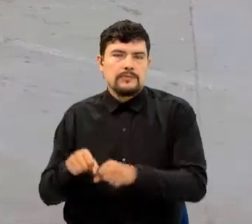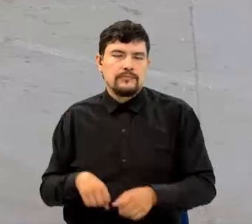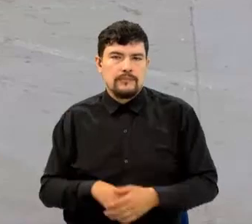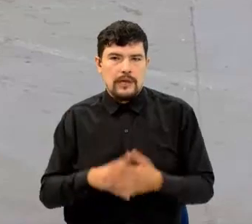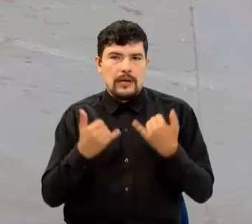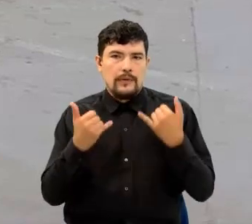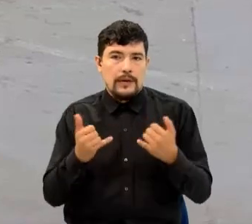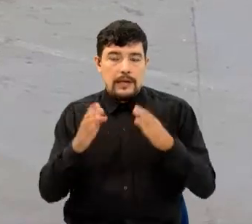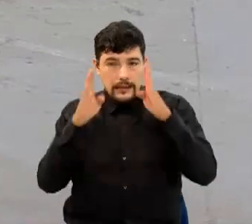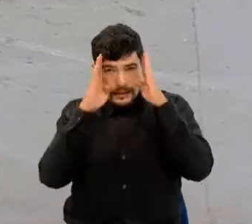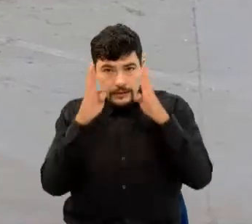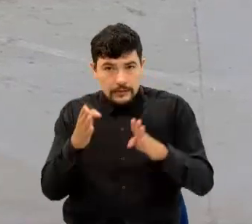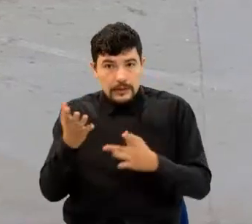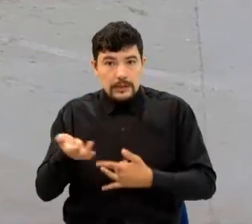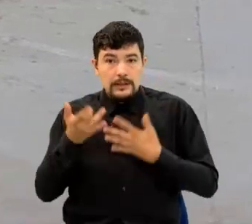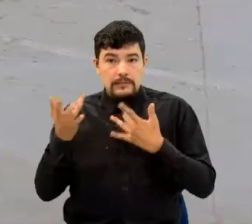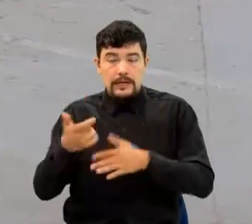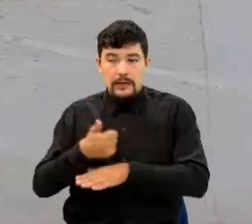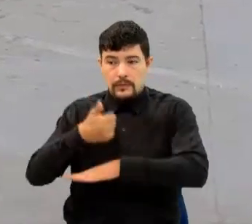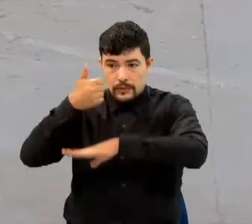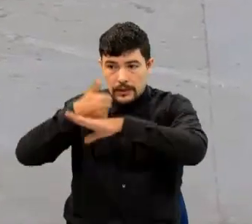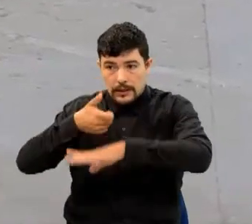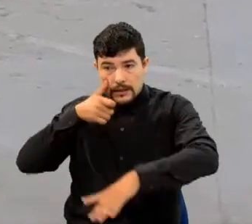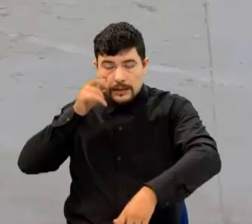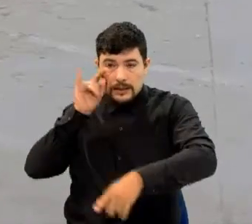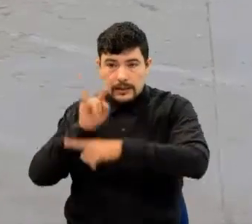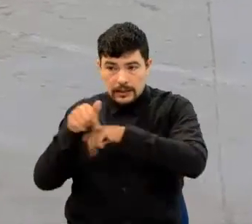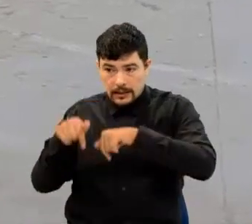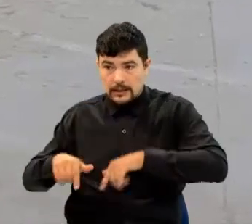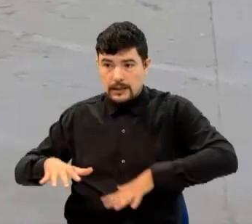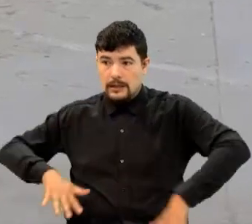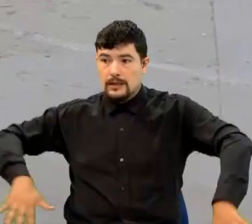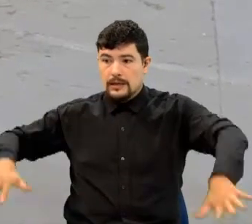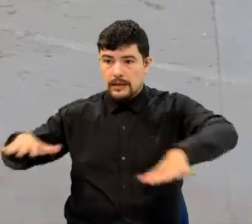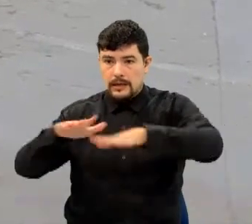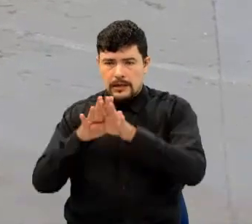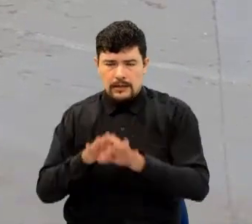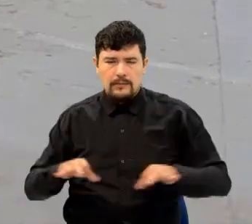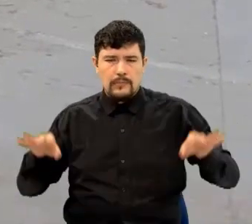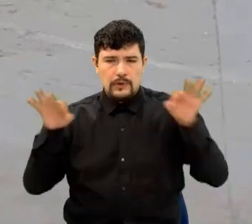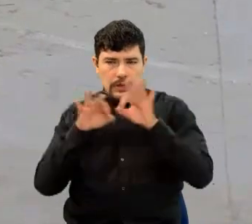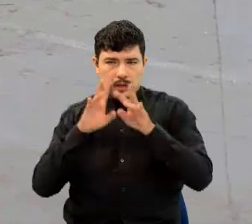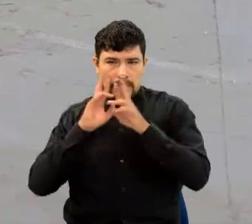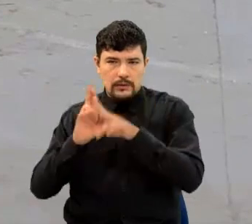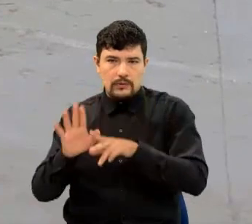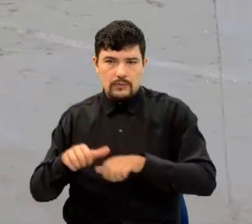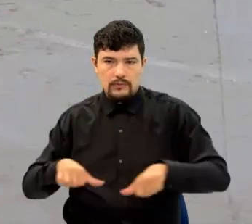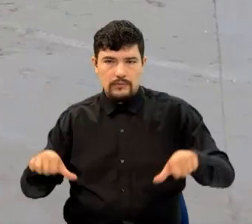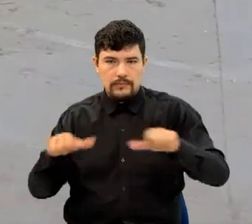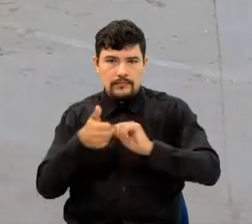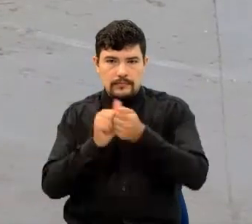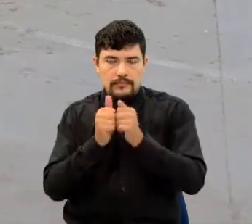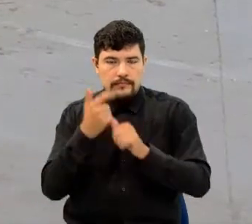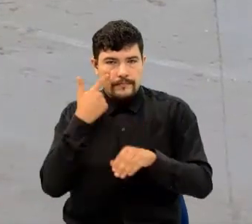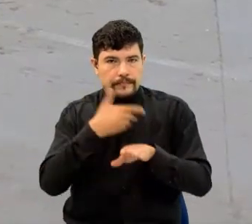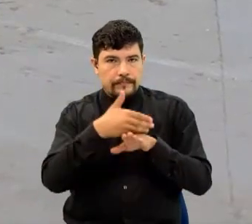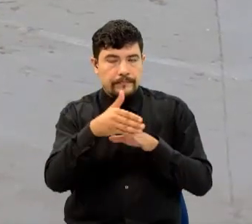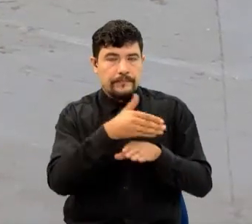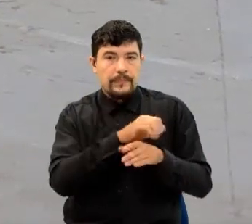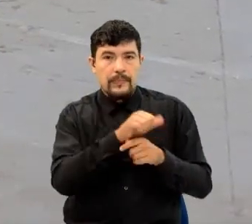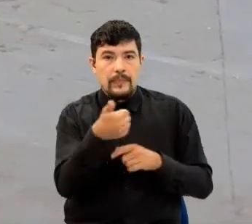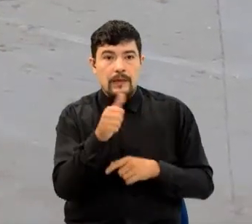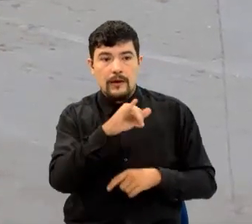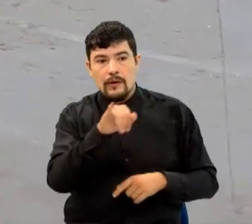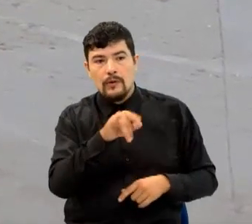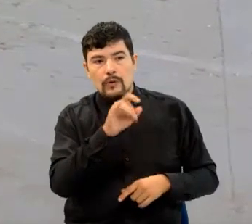Estaremos entonces al tanto de la intervención que realiza la Administración Municipal a este importante escenario deportivo. Y de otro lado nos vamos para el barrio